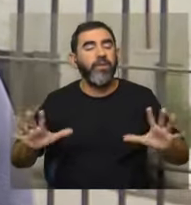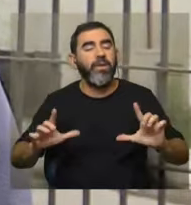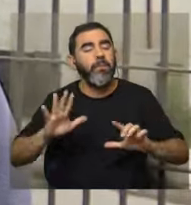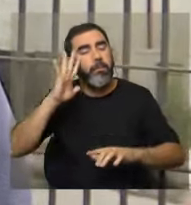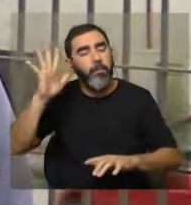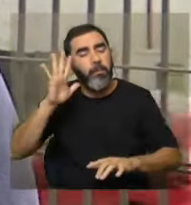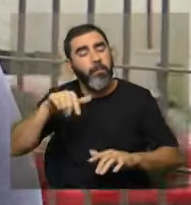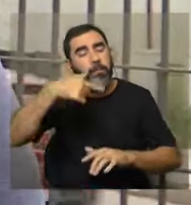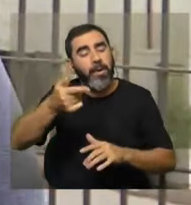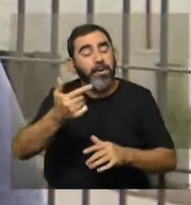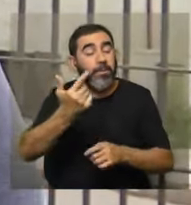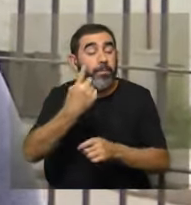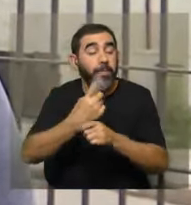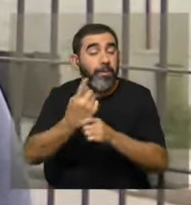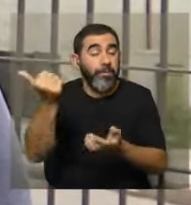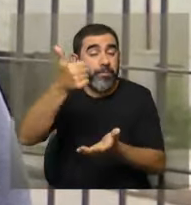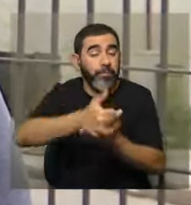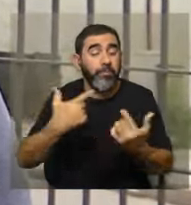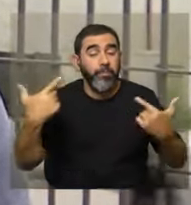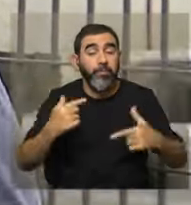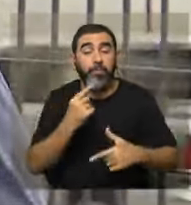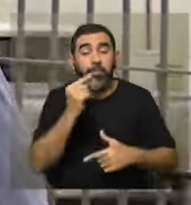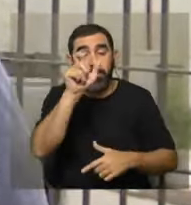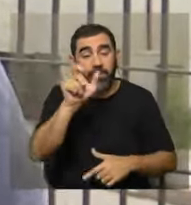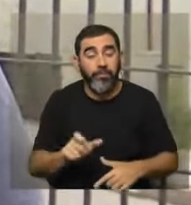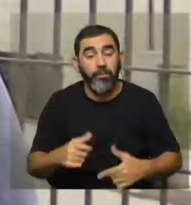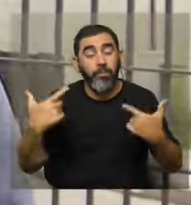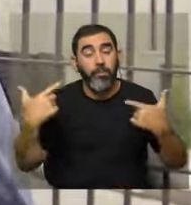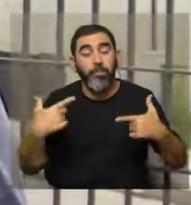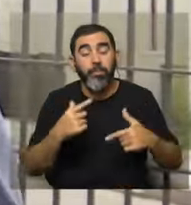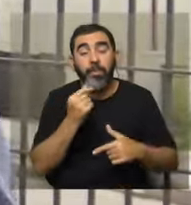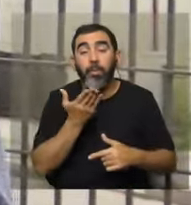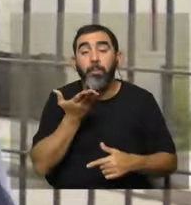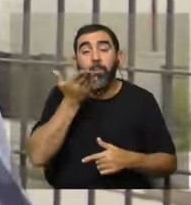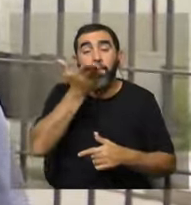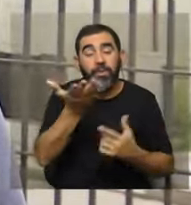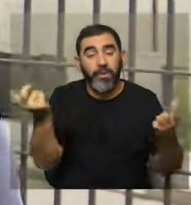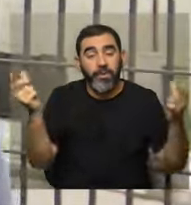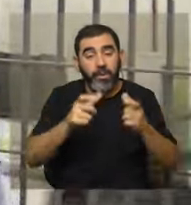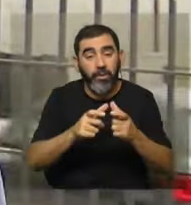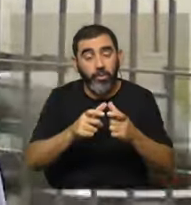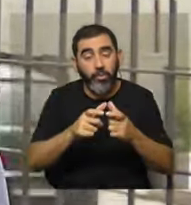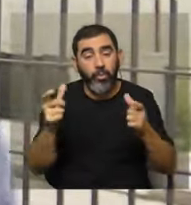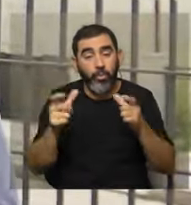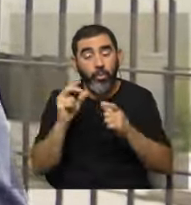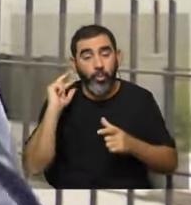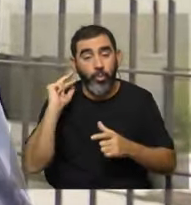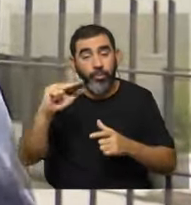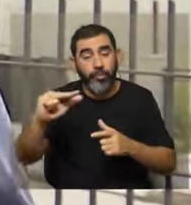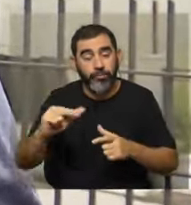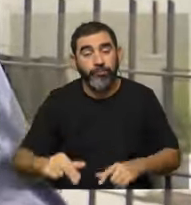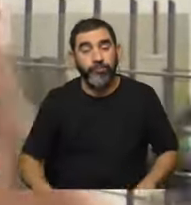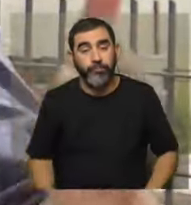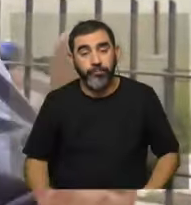tiene de esta primer comparecencia como ministro de martinelli el ministro martinelli solicitó se recibido en la comisión permanente